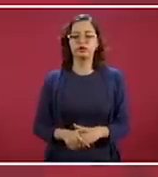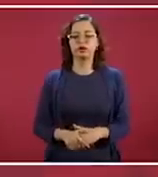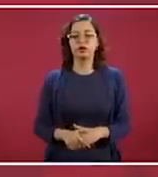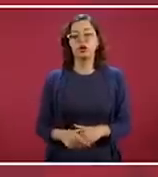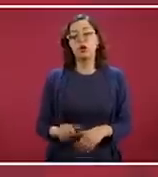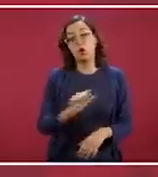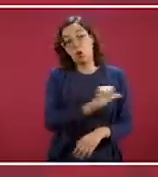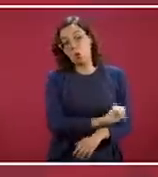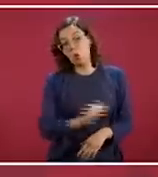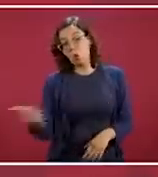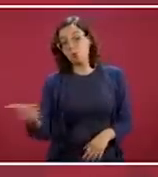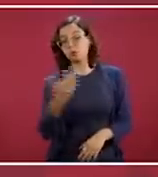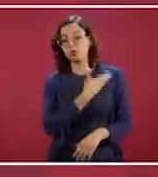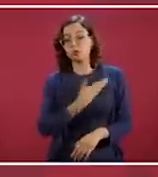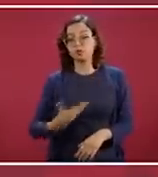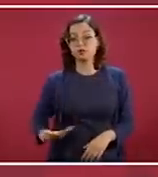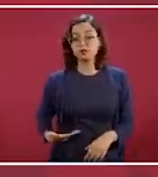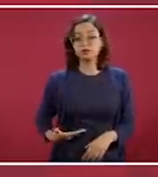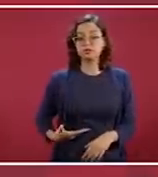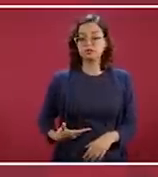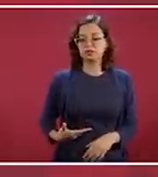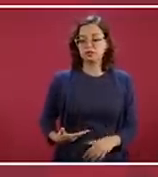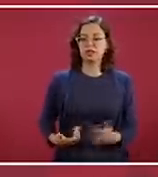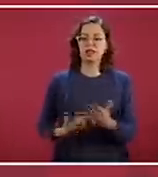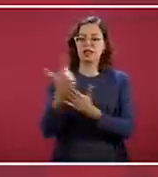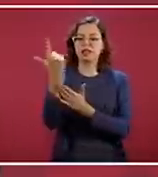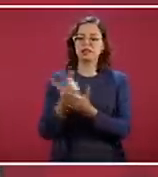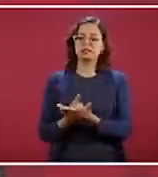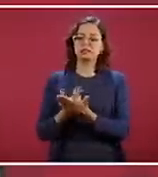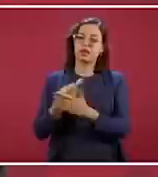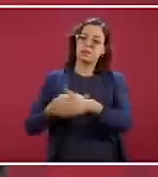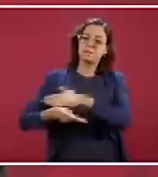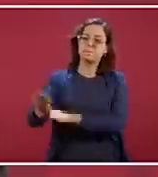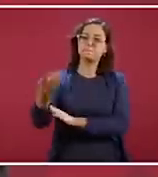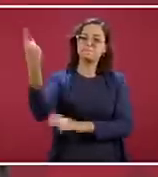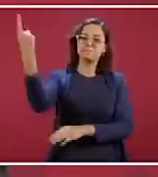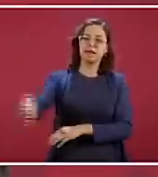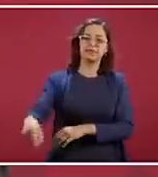a otro que mandaba las listas.